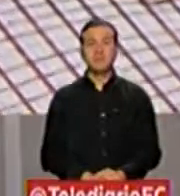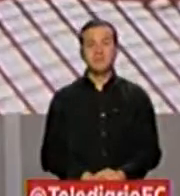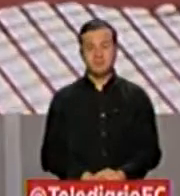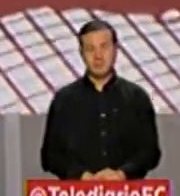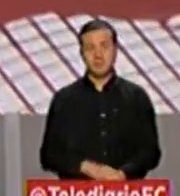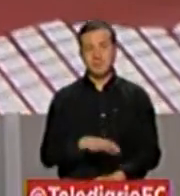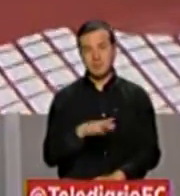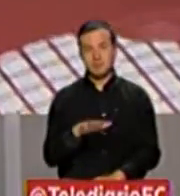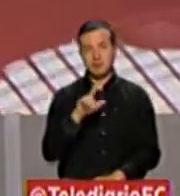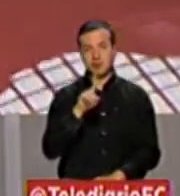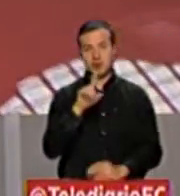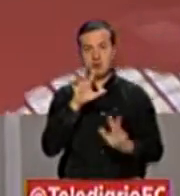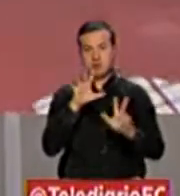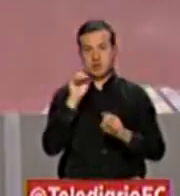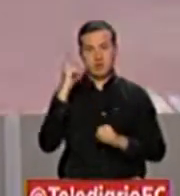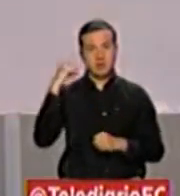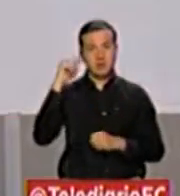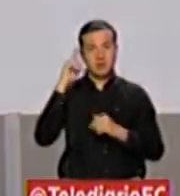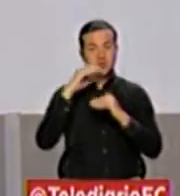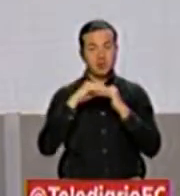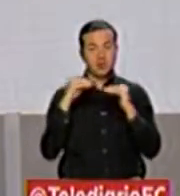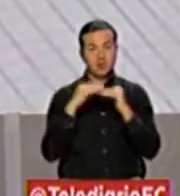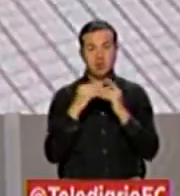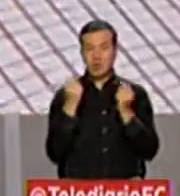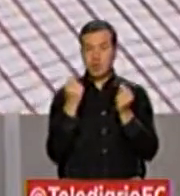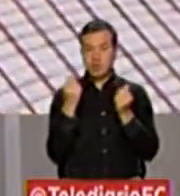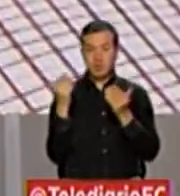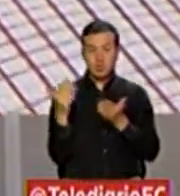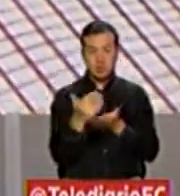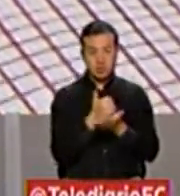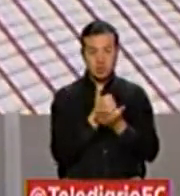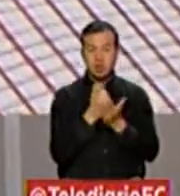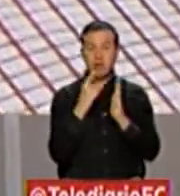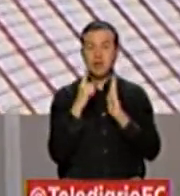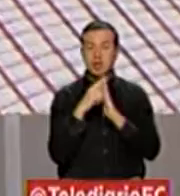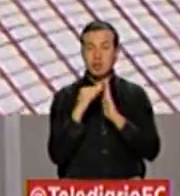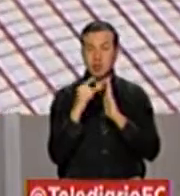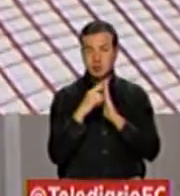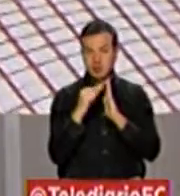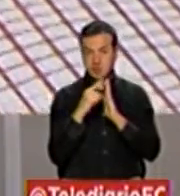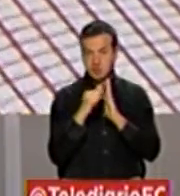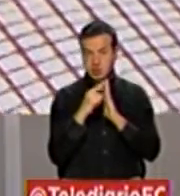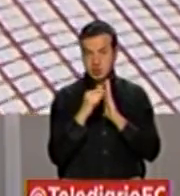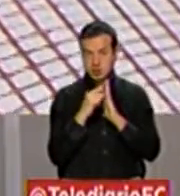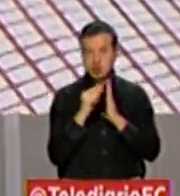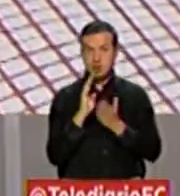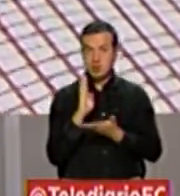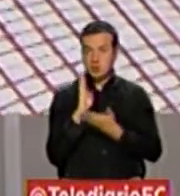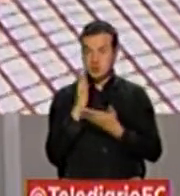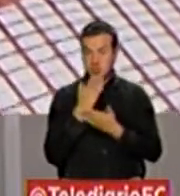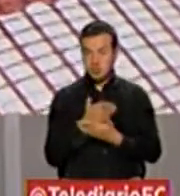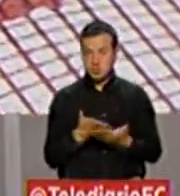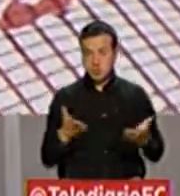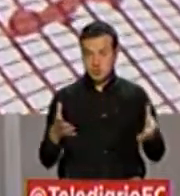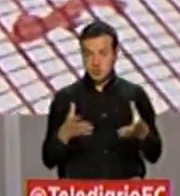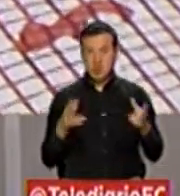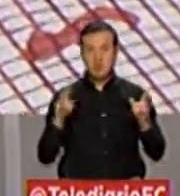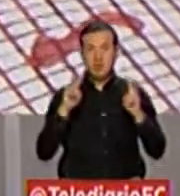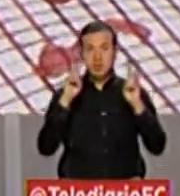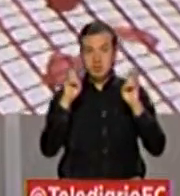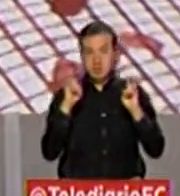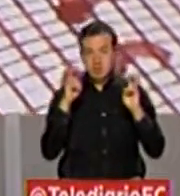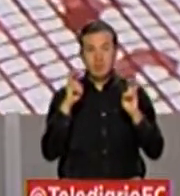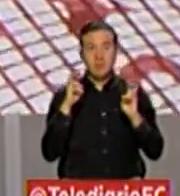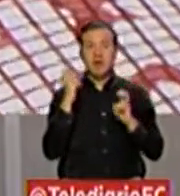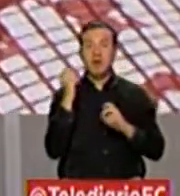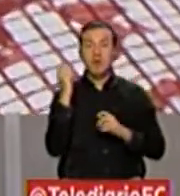Y aproximadamente 180 millones de dólares es el monto recaudado por el Servicio de Rentas Internas y el Instituto Ecuatoriano de Seguridad Social por concepto de remisión